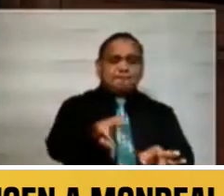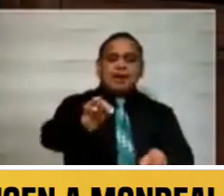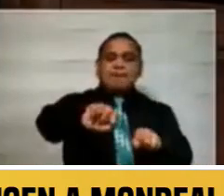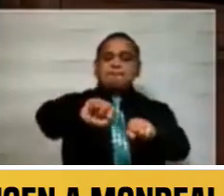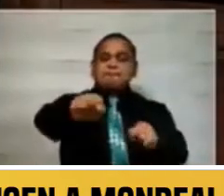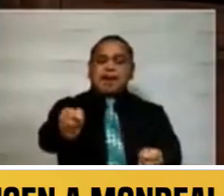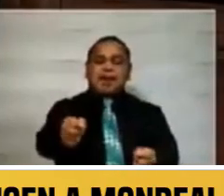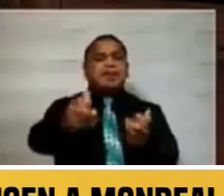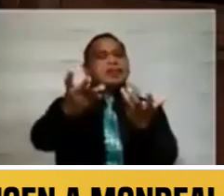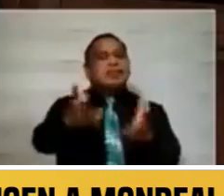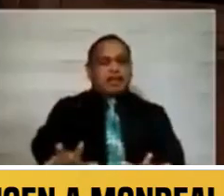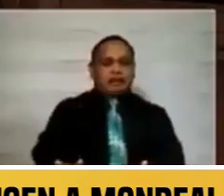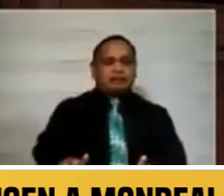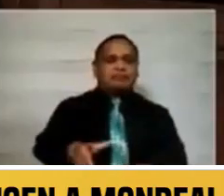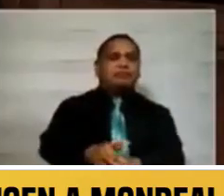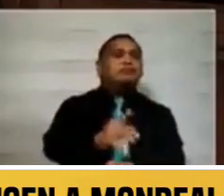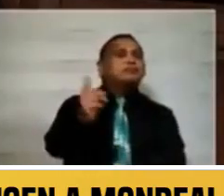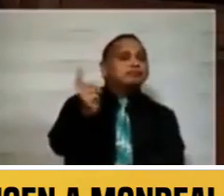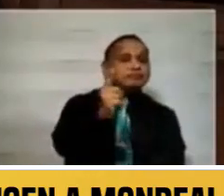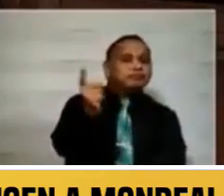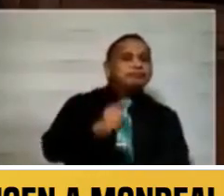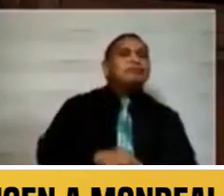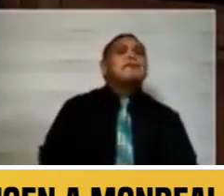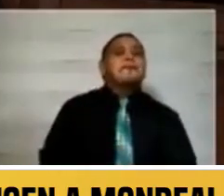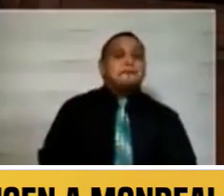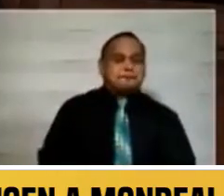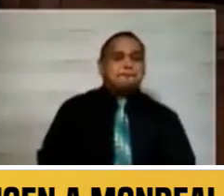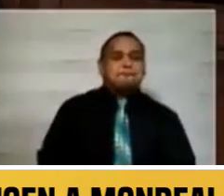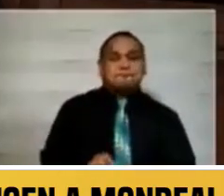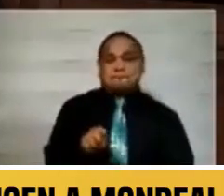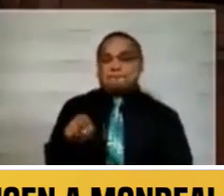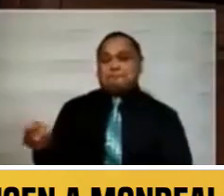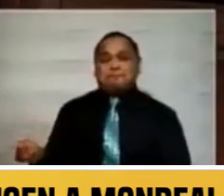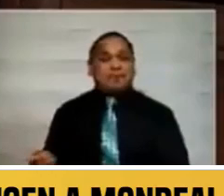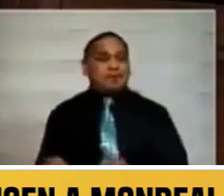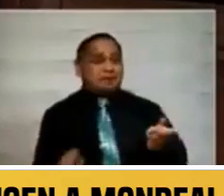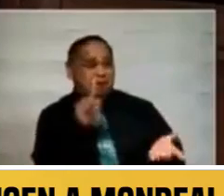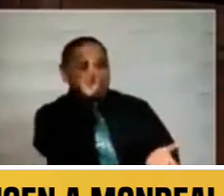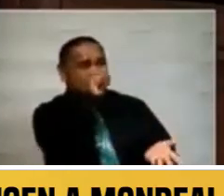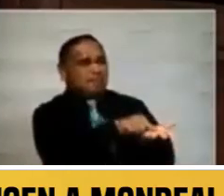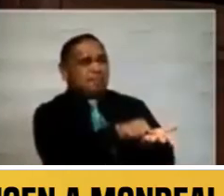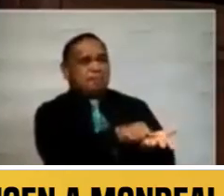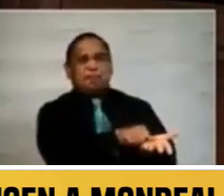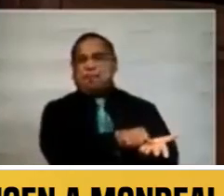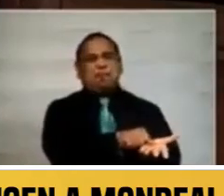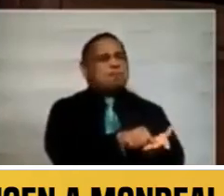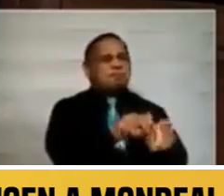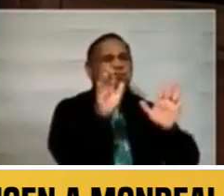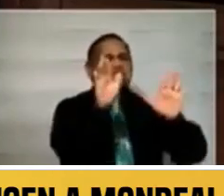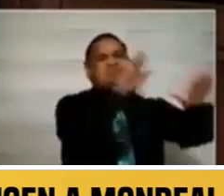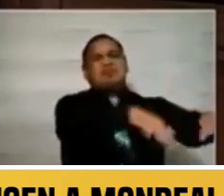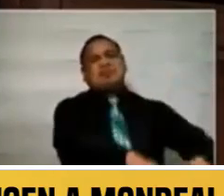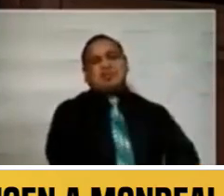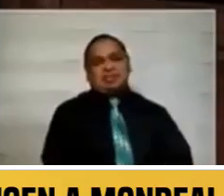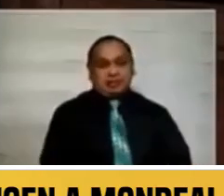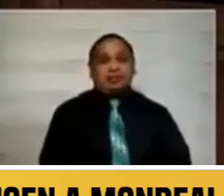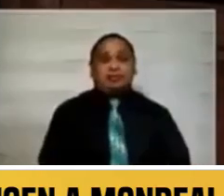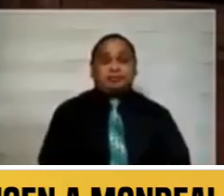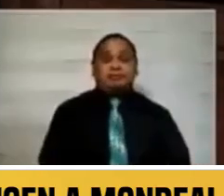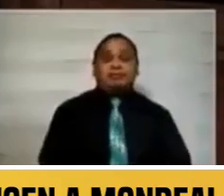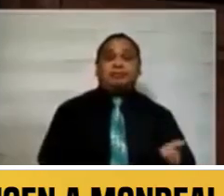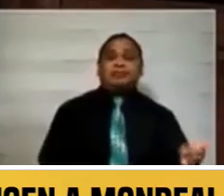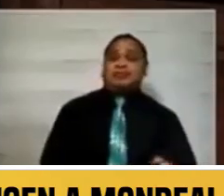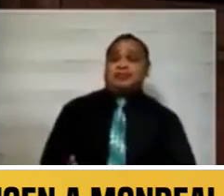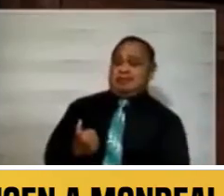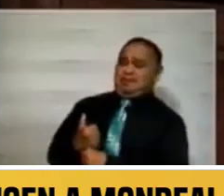y ya Nadie le cree no con eso de que él se hacía